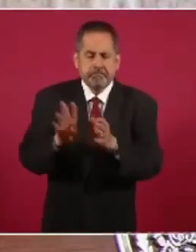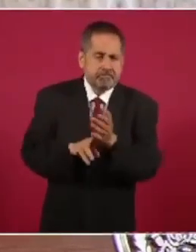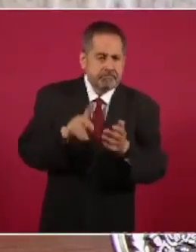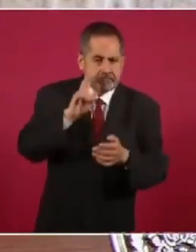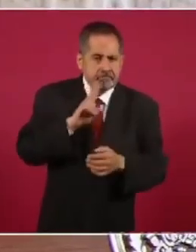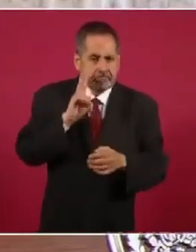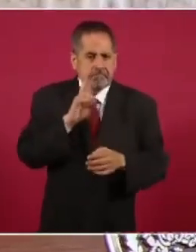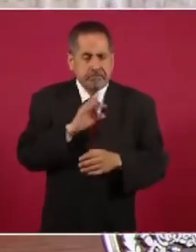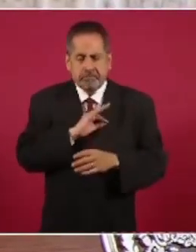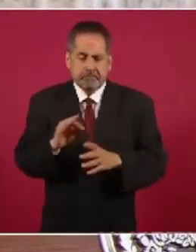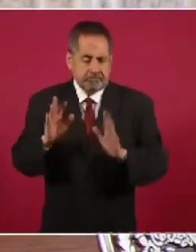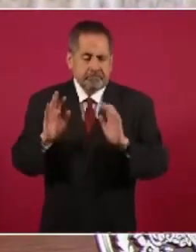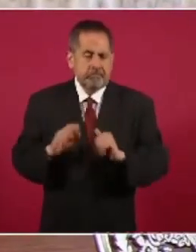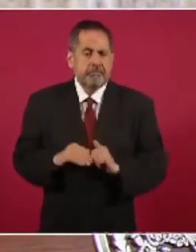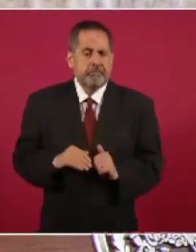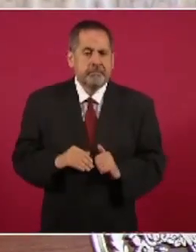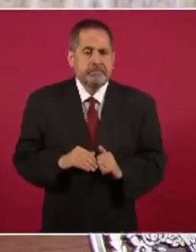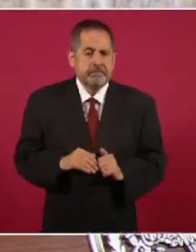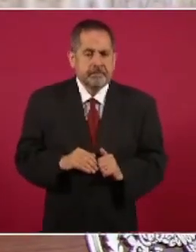no